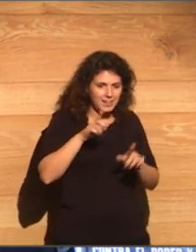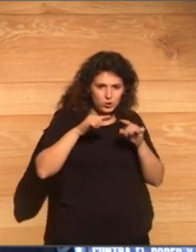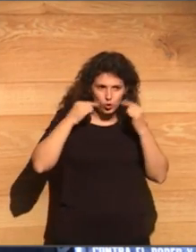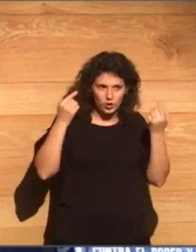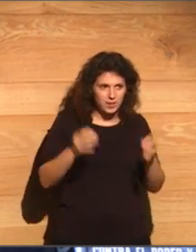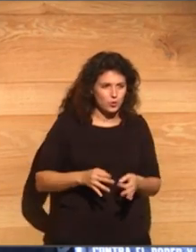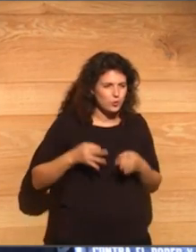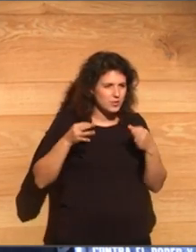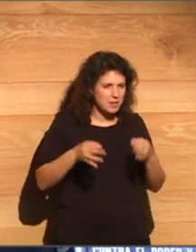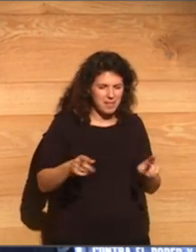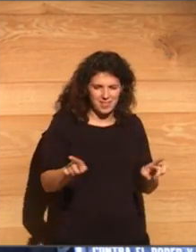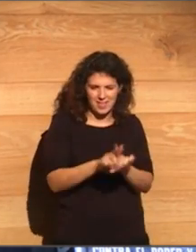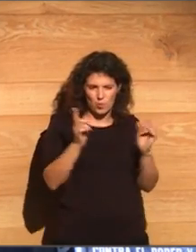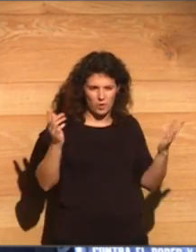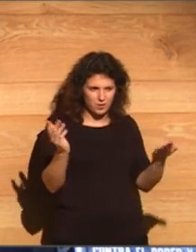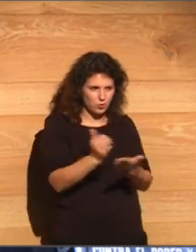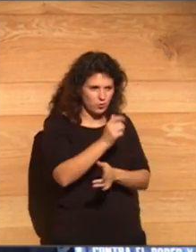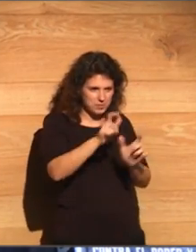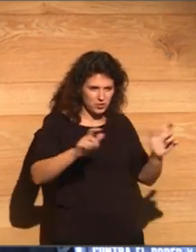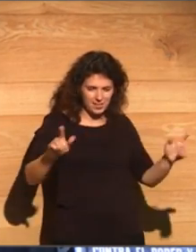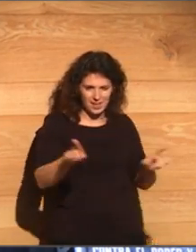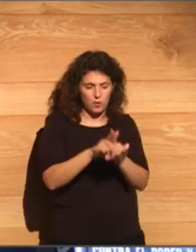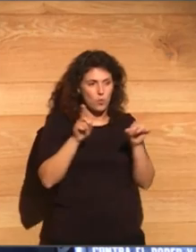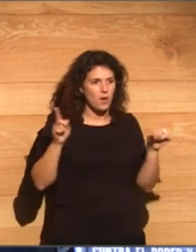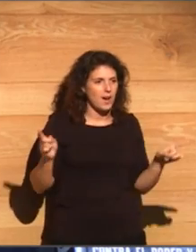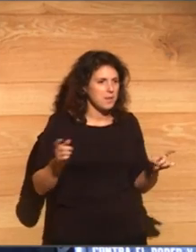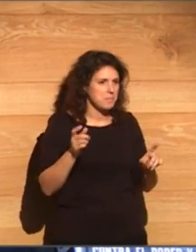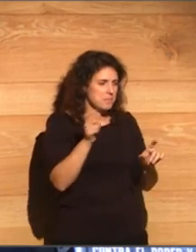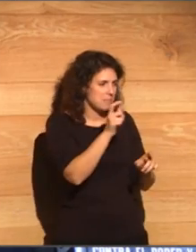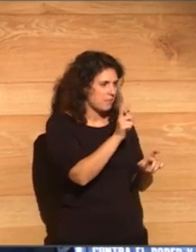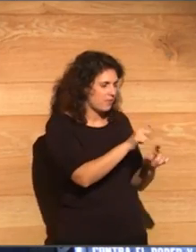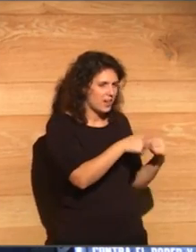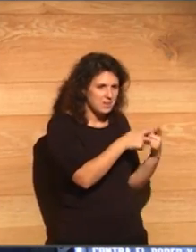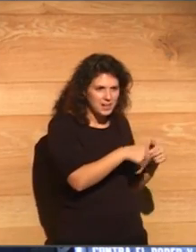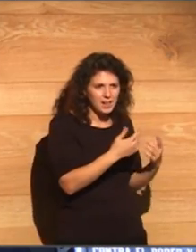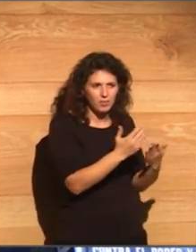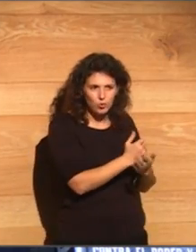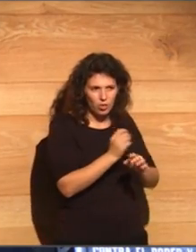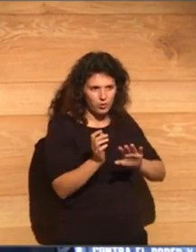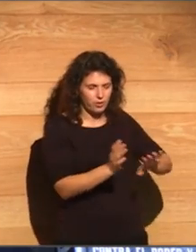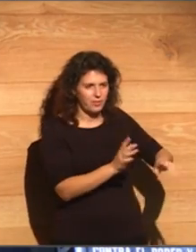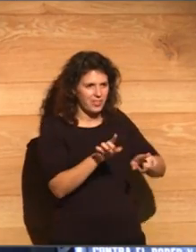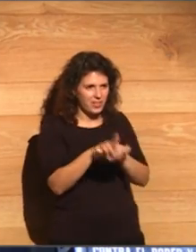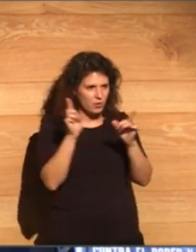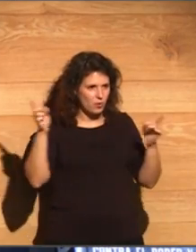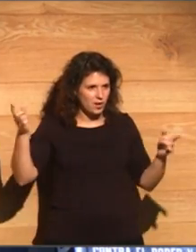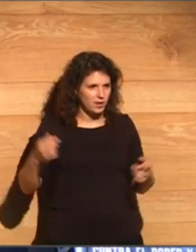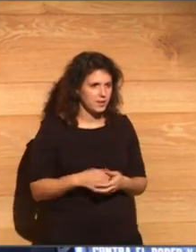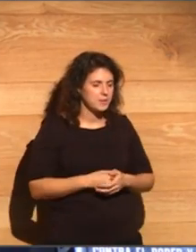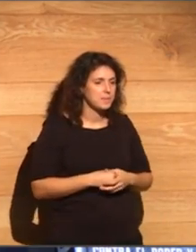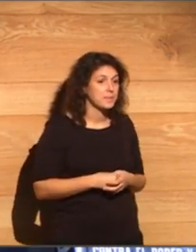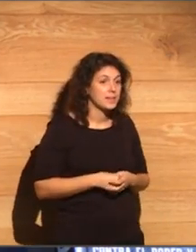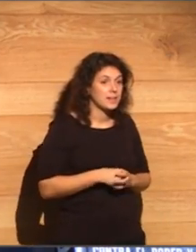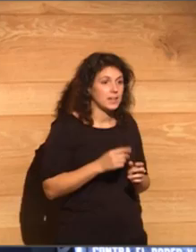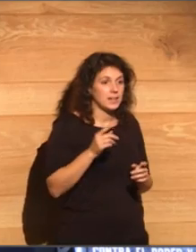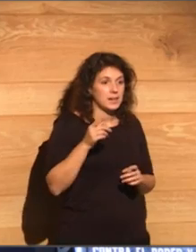mundo, sin importarle a nadie. Un ser feliz, sí, sí. Ni lo que está dejando detrás, siempre con una buena palabra. Siempre, así. Venga usted aquí, hombre, claro, esa cosa. Y se